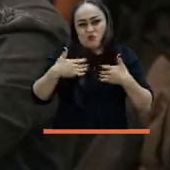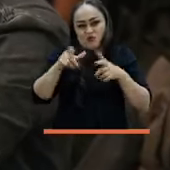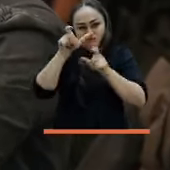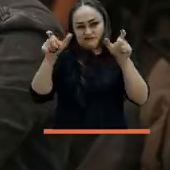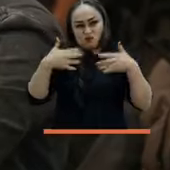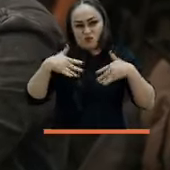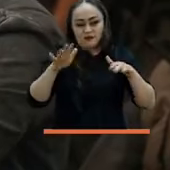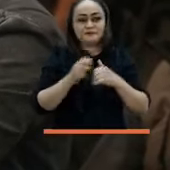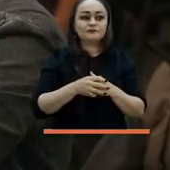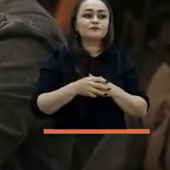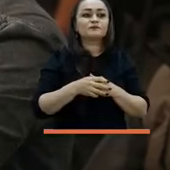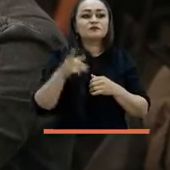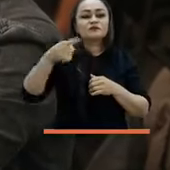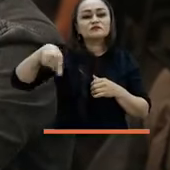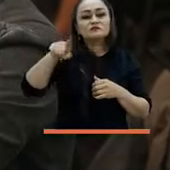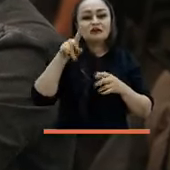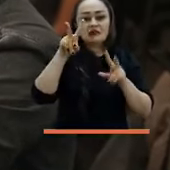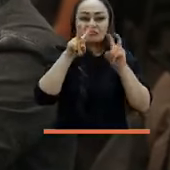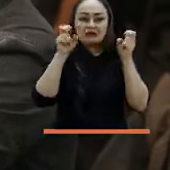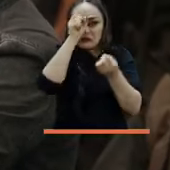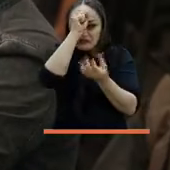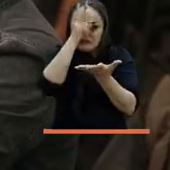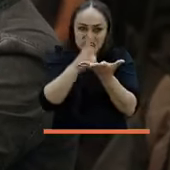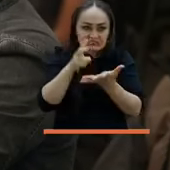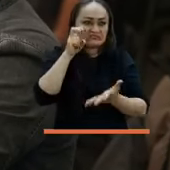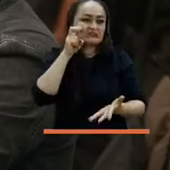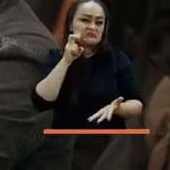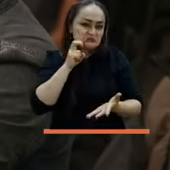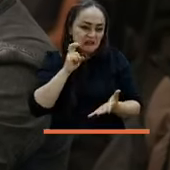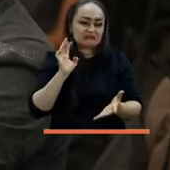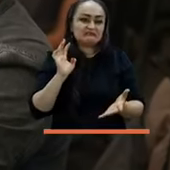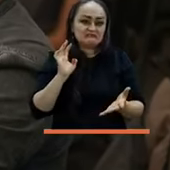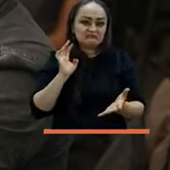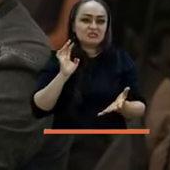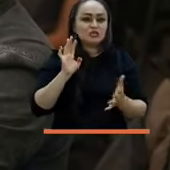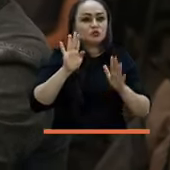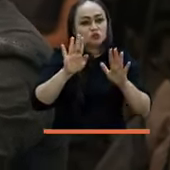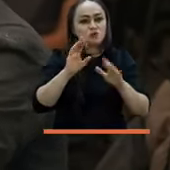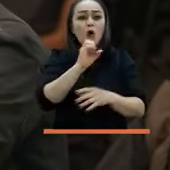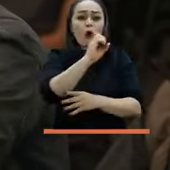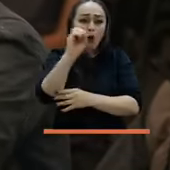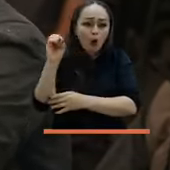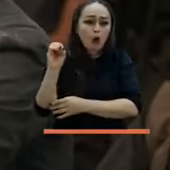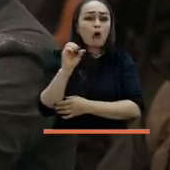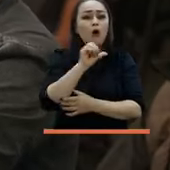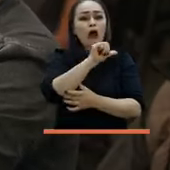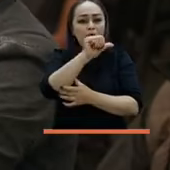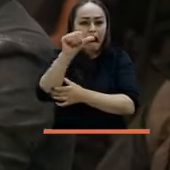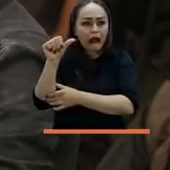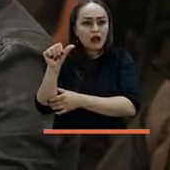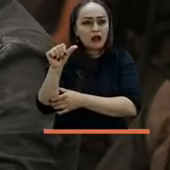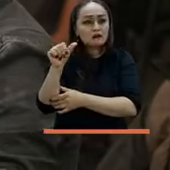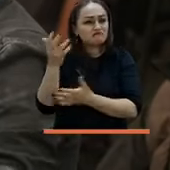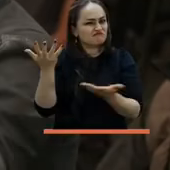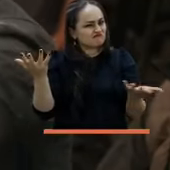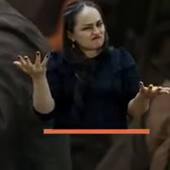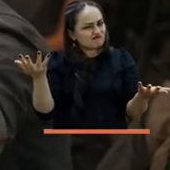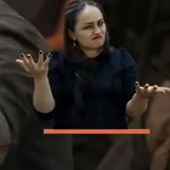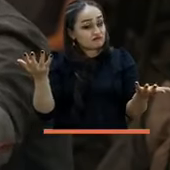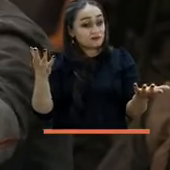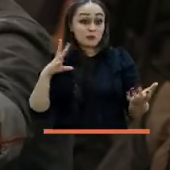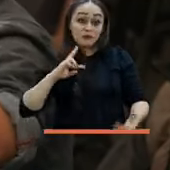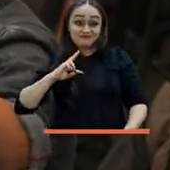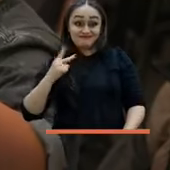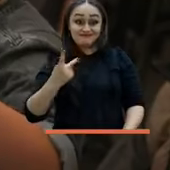todos hablan desde la diversidad sexual hombres y mujeres pero donde quedamos las personas